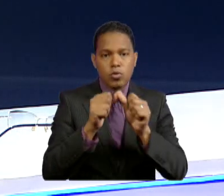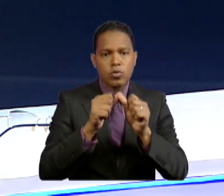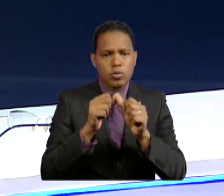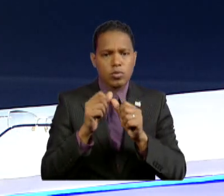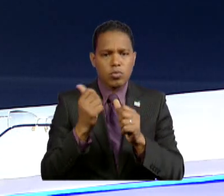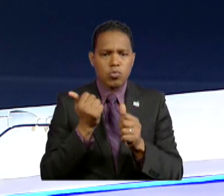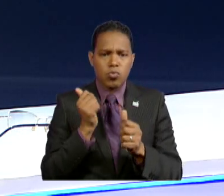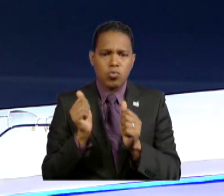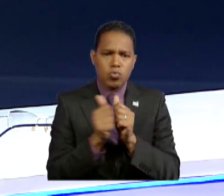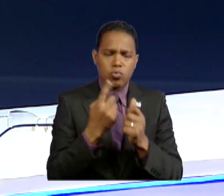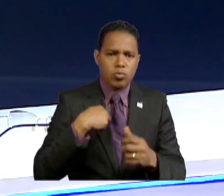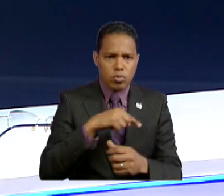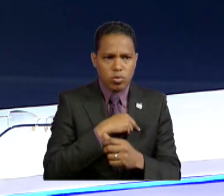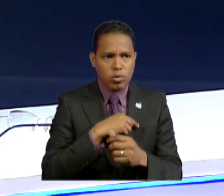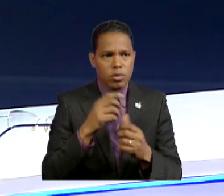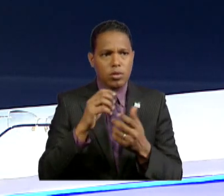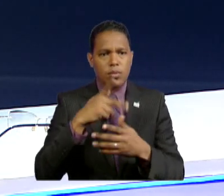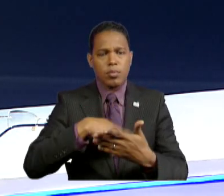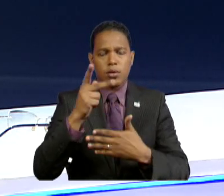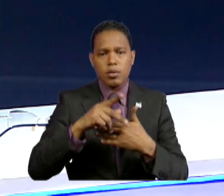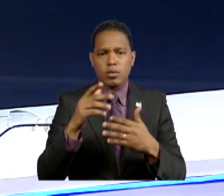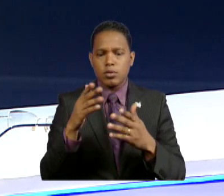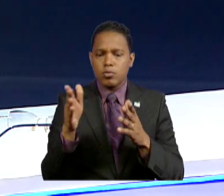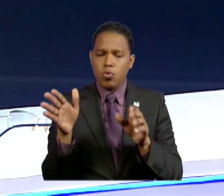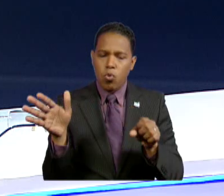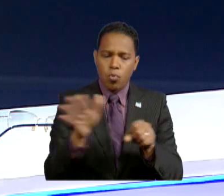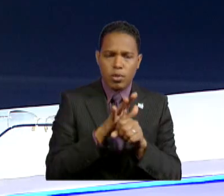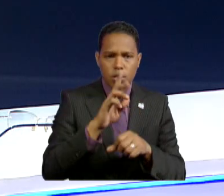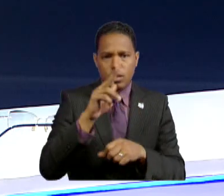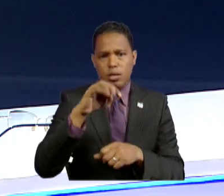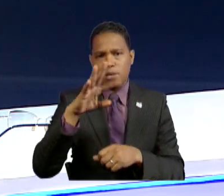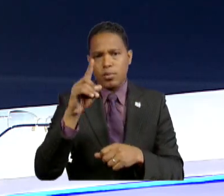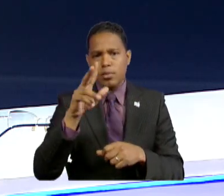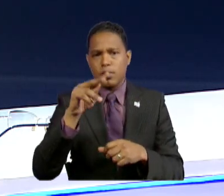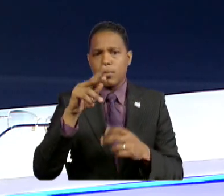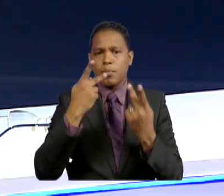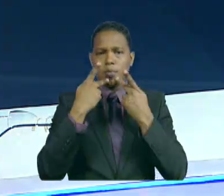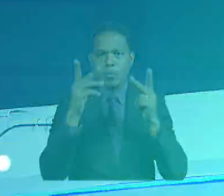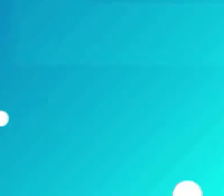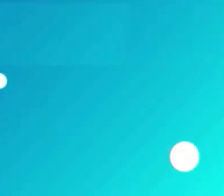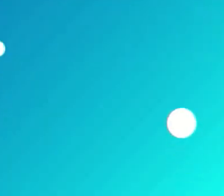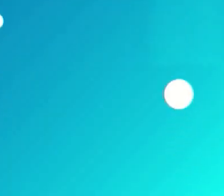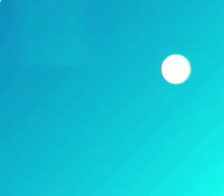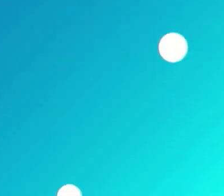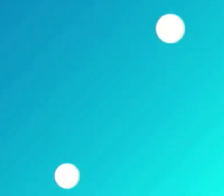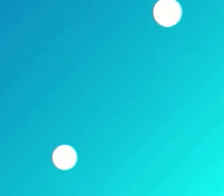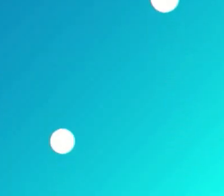nosotros con toda la programación de RTVD, tu televisión pública. El 4 conecta.